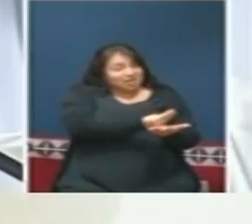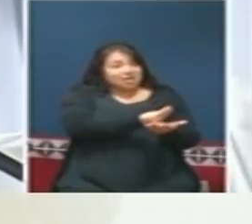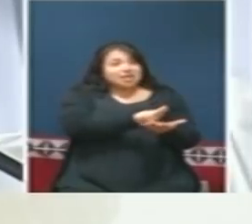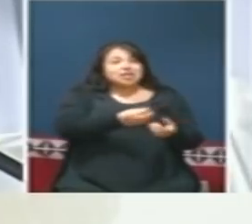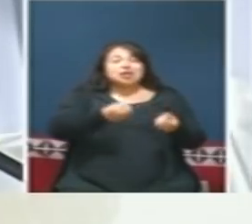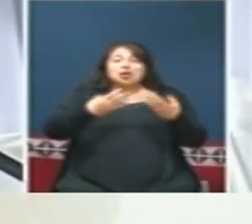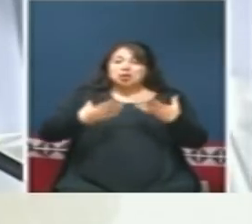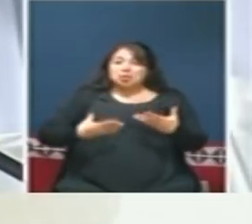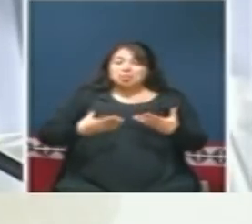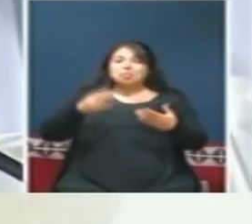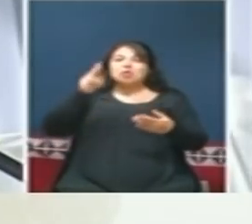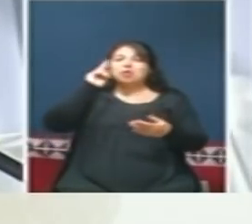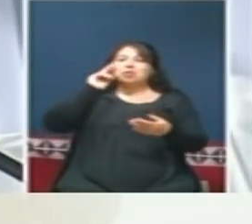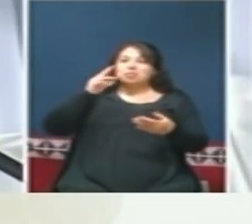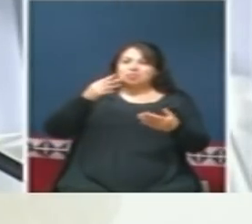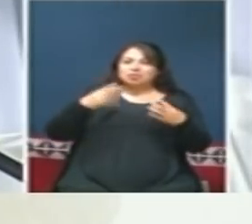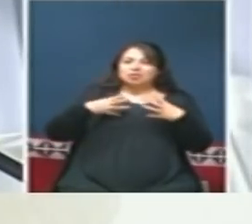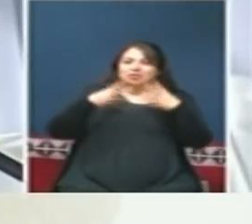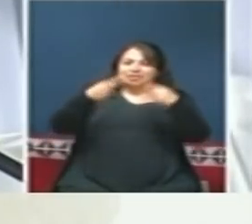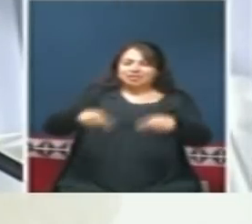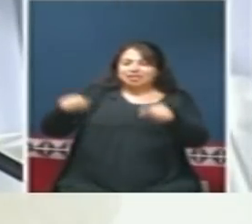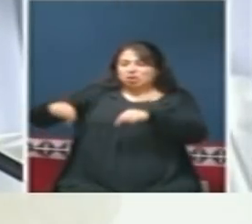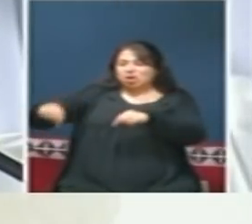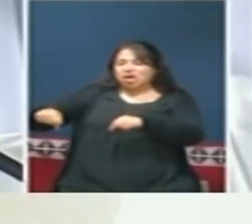Papa Francisco.